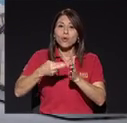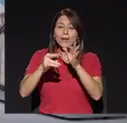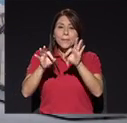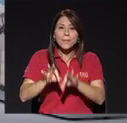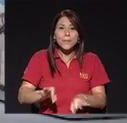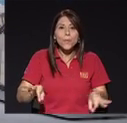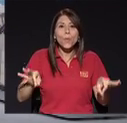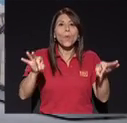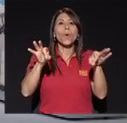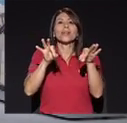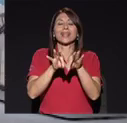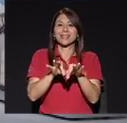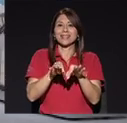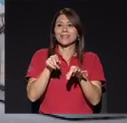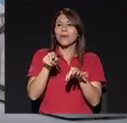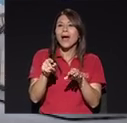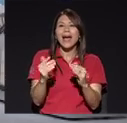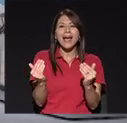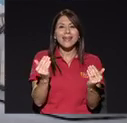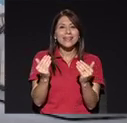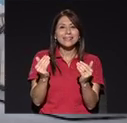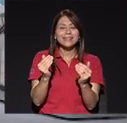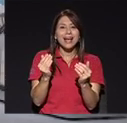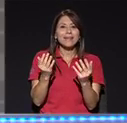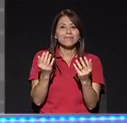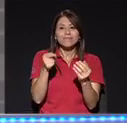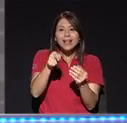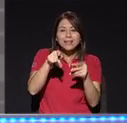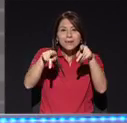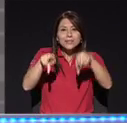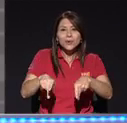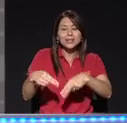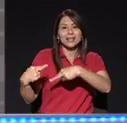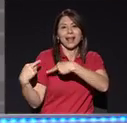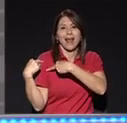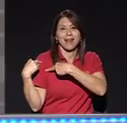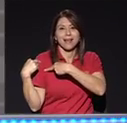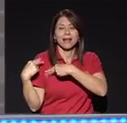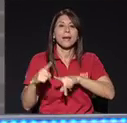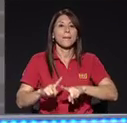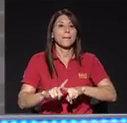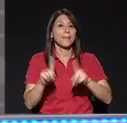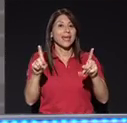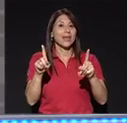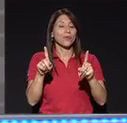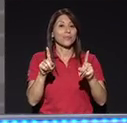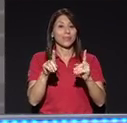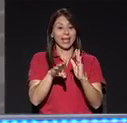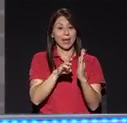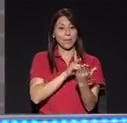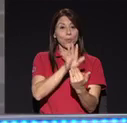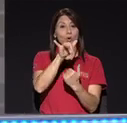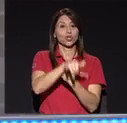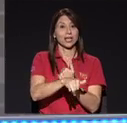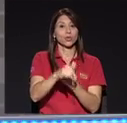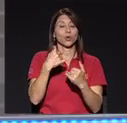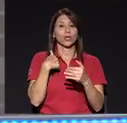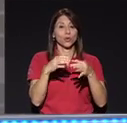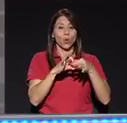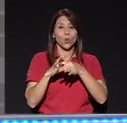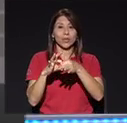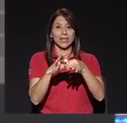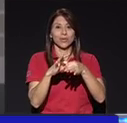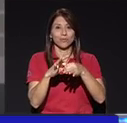importantísimo. Claro, ahí están las semillas, ¿verdad? Las personas encargadas. Pero, por ejemplo, desde el proyecto que yo coordino, que es